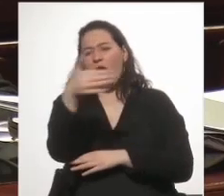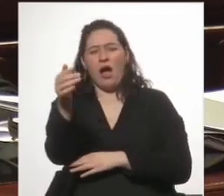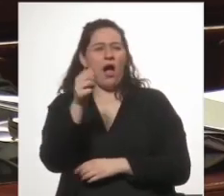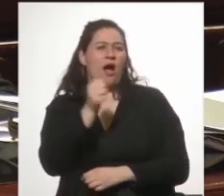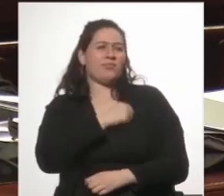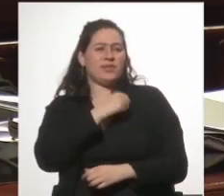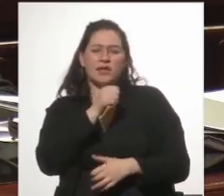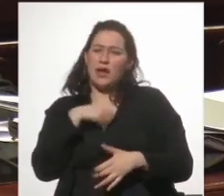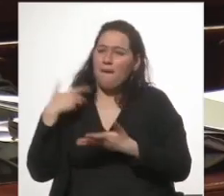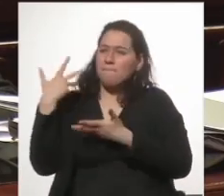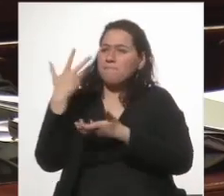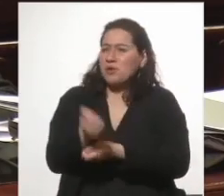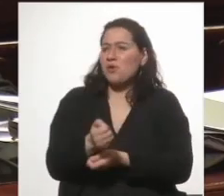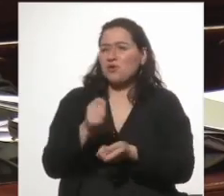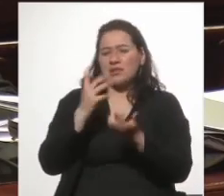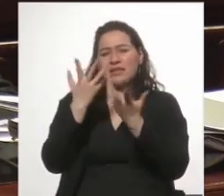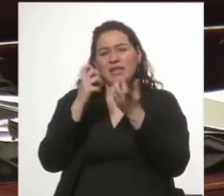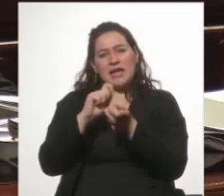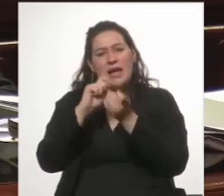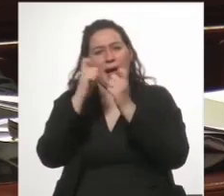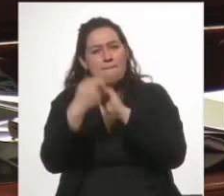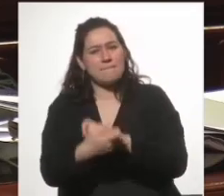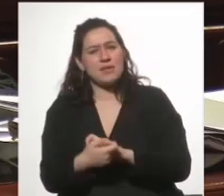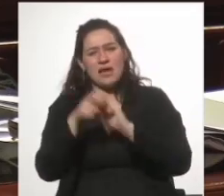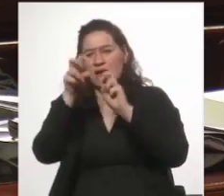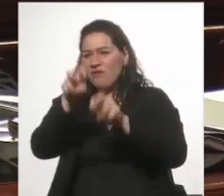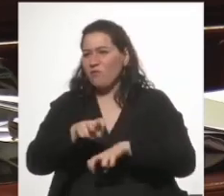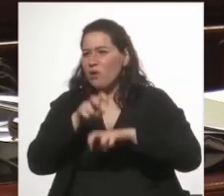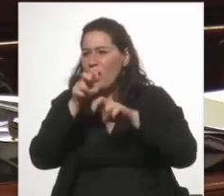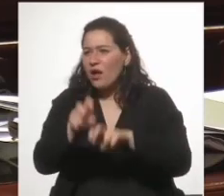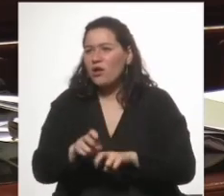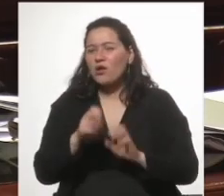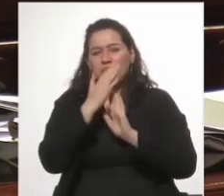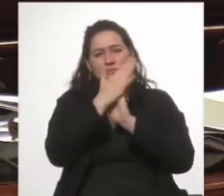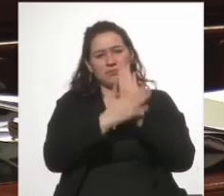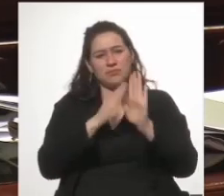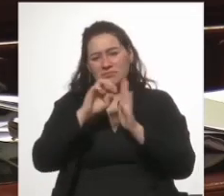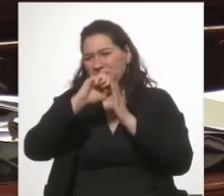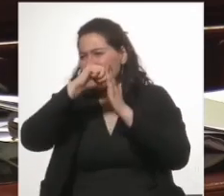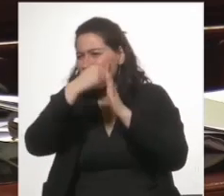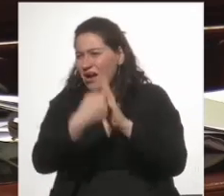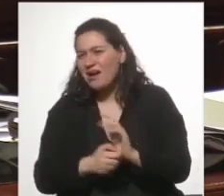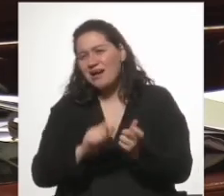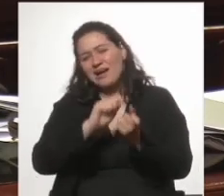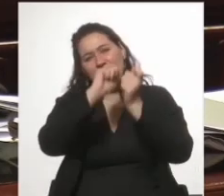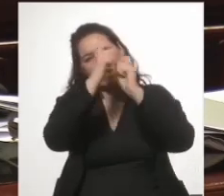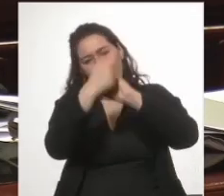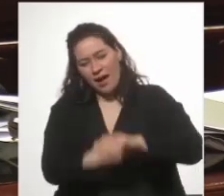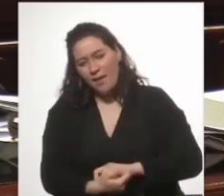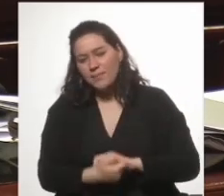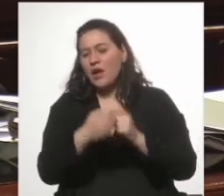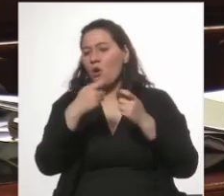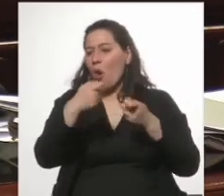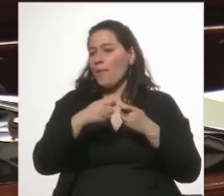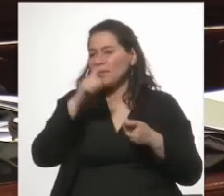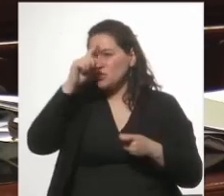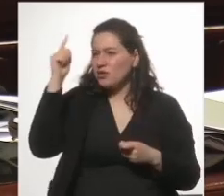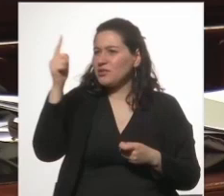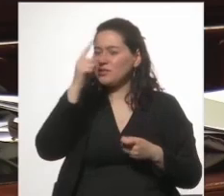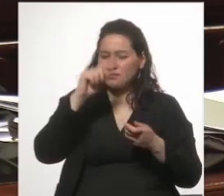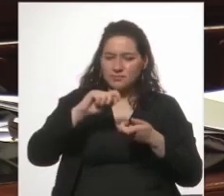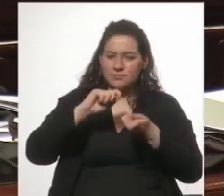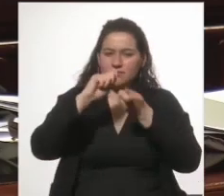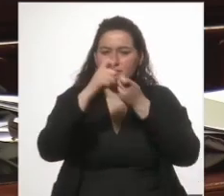populares promoviendo la reforma agraria, la nacionalización de la banca, la nacionalización del comercio exterior. Sin embargo, esas